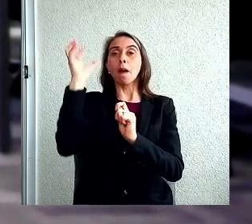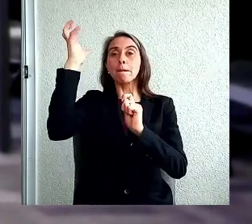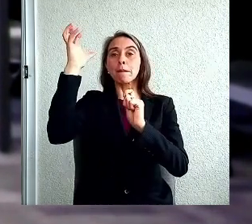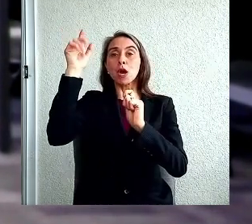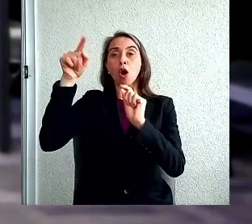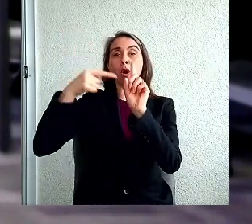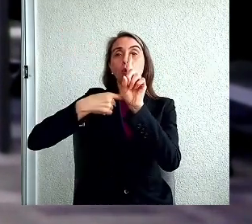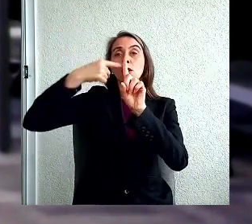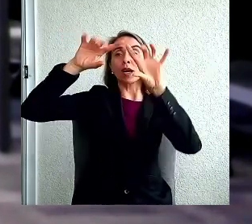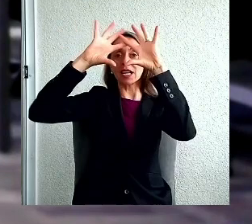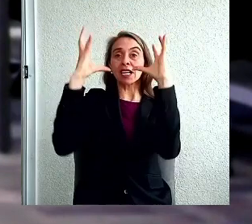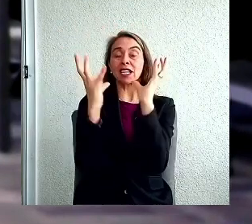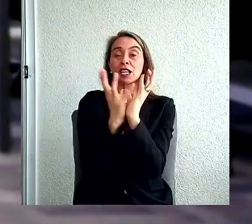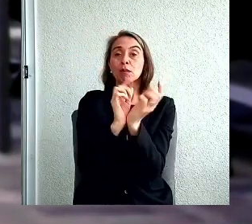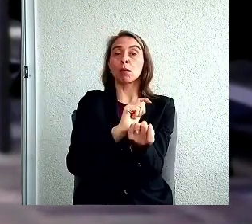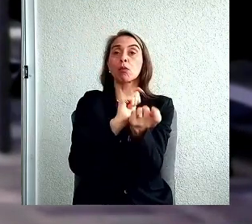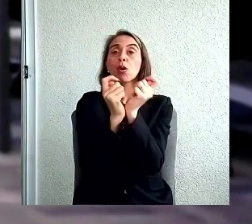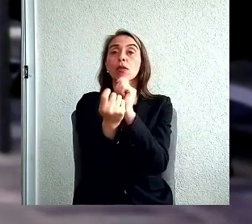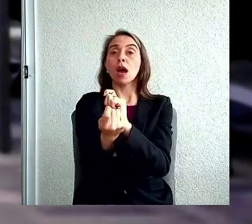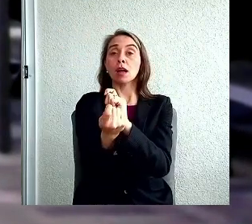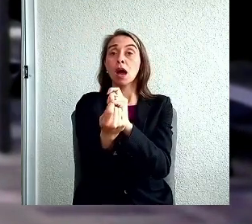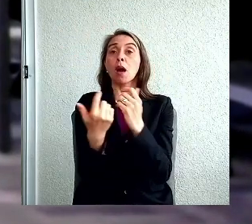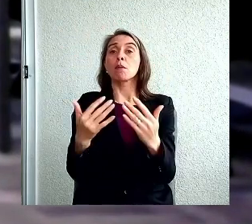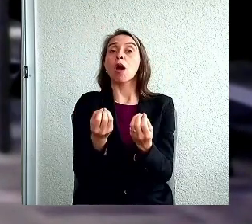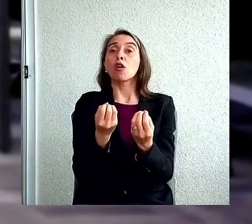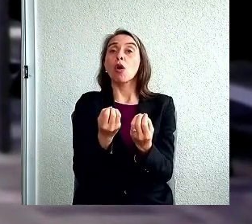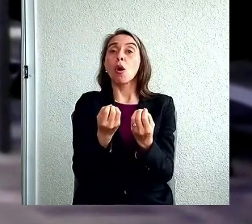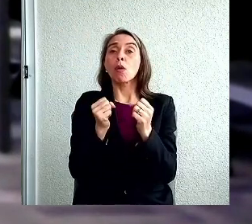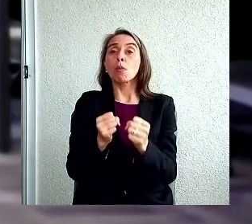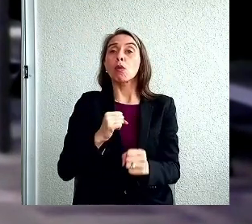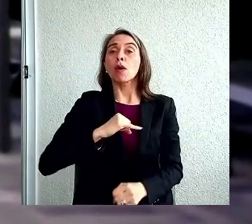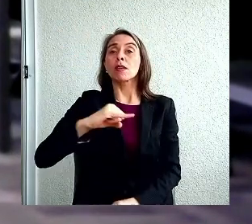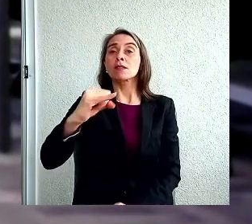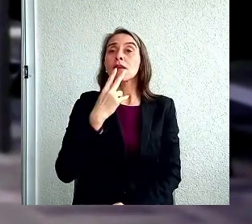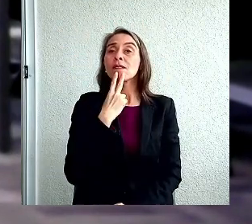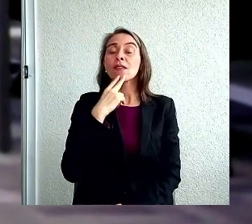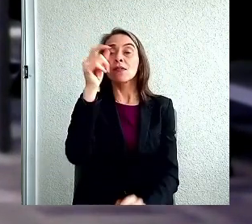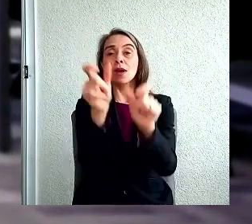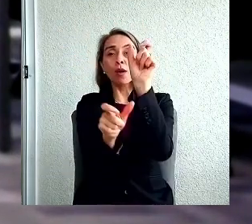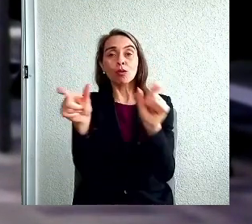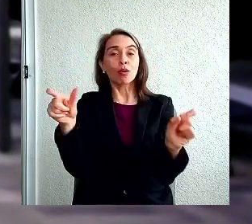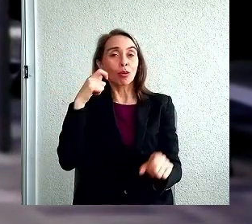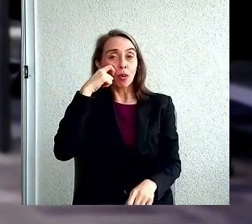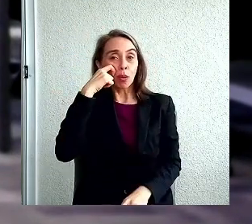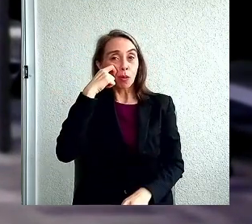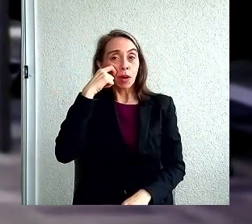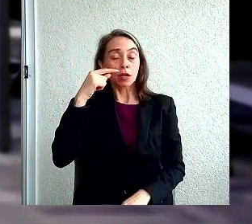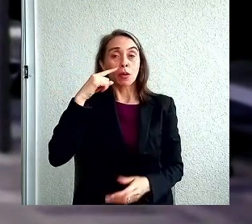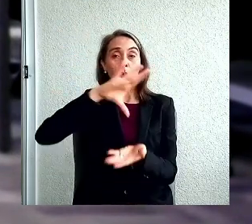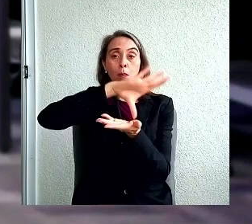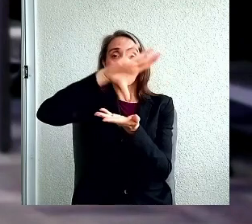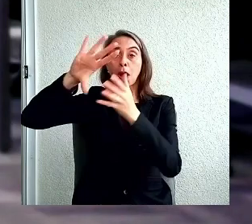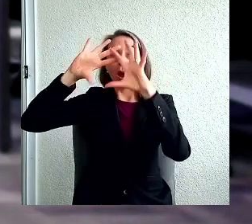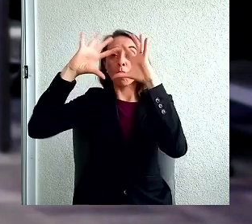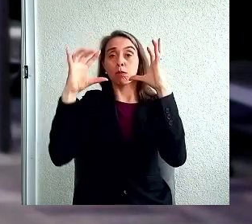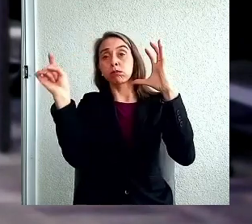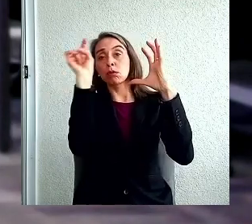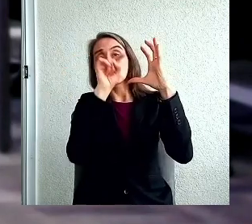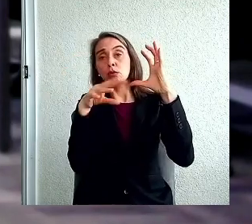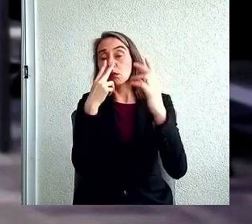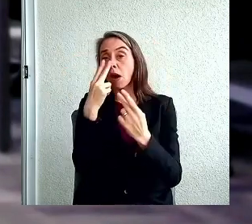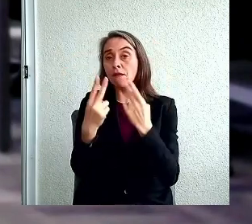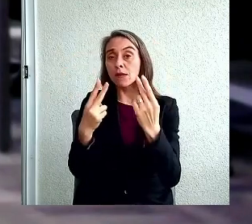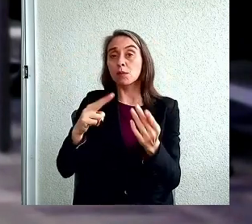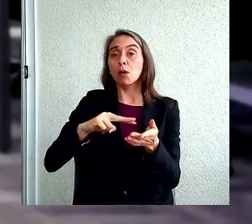condiciones de viabilidad de la especie humana. En gran parte del mundo son cada vez más visibles las consecuencias de este fenómeno para